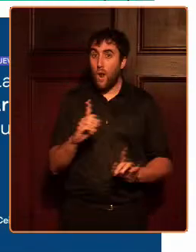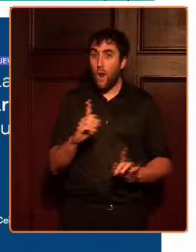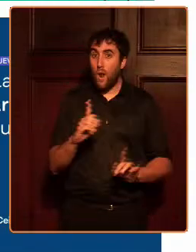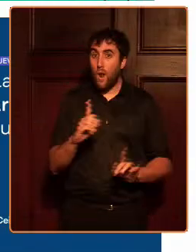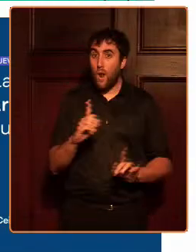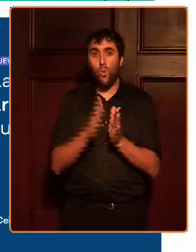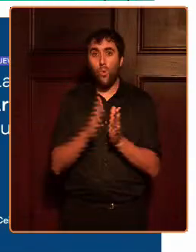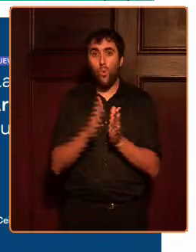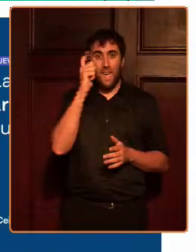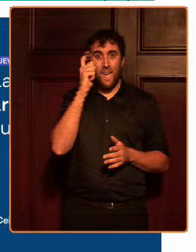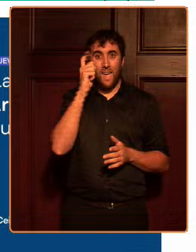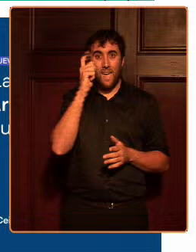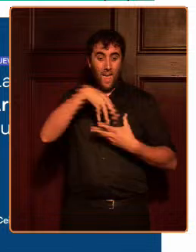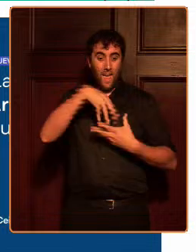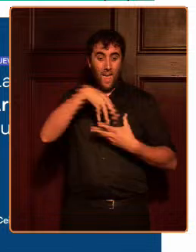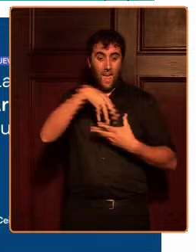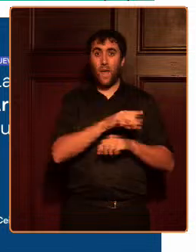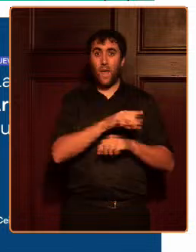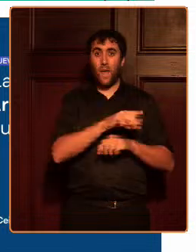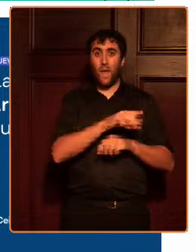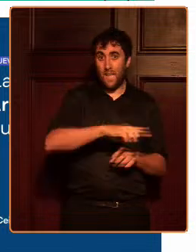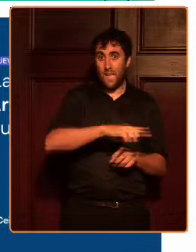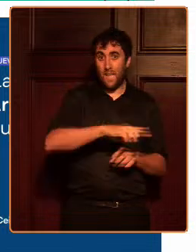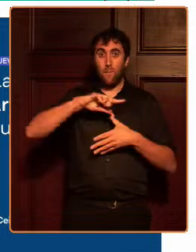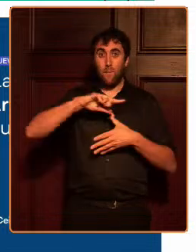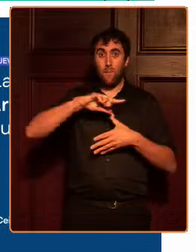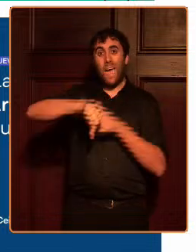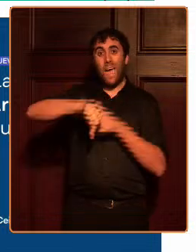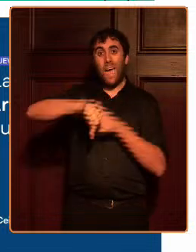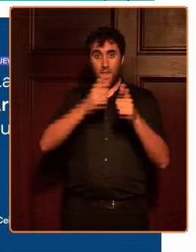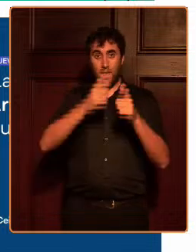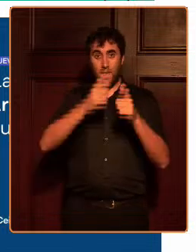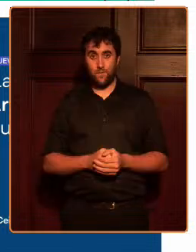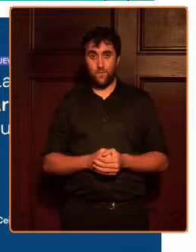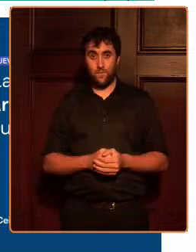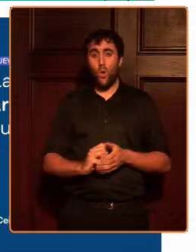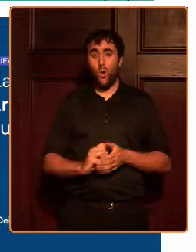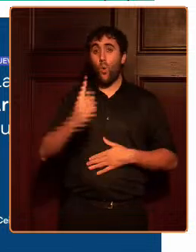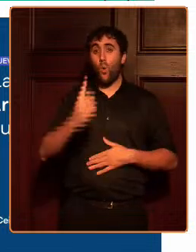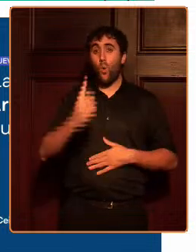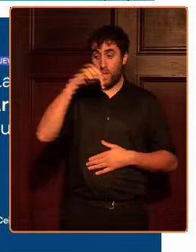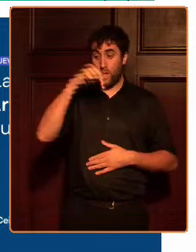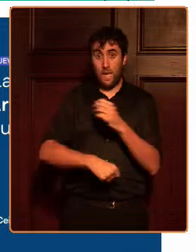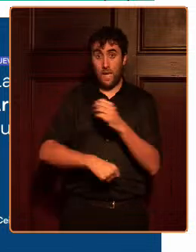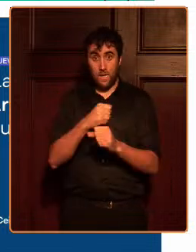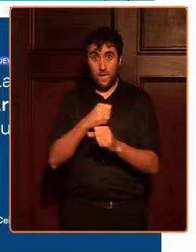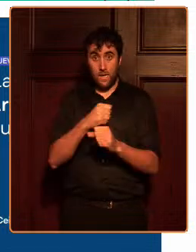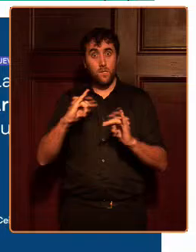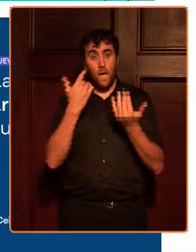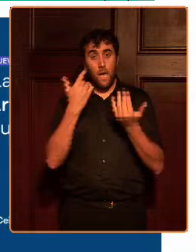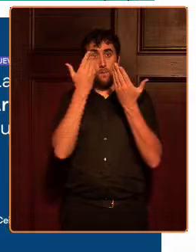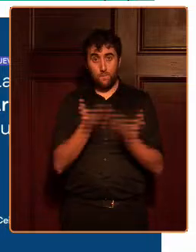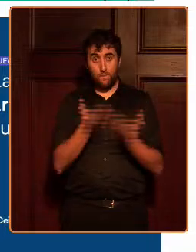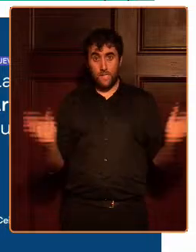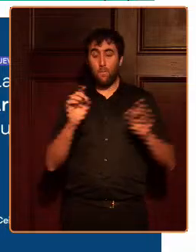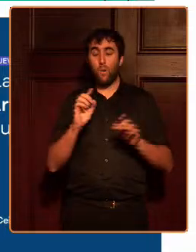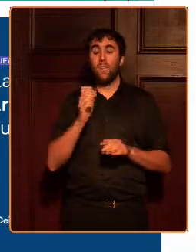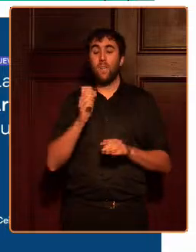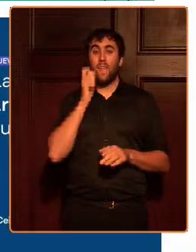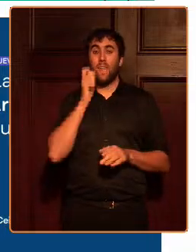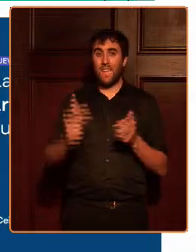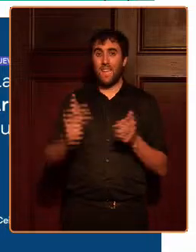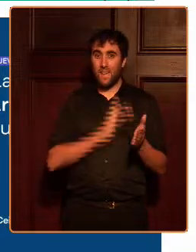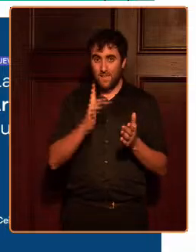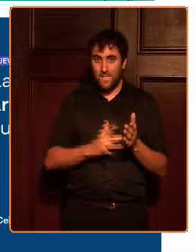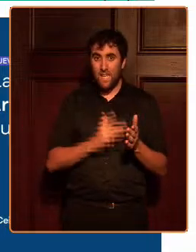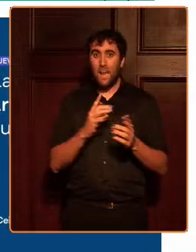artificial en procesos educativos en América Latina y el Caribe. En junio de este año incorporamos una herramienta de inteligencia artificial en la